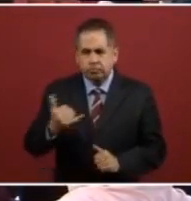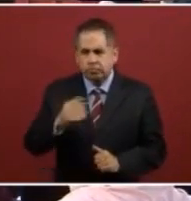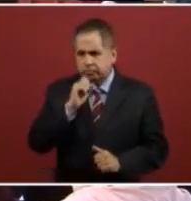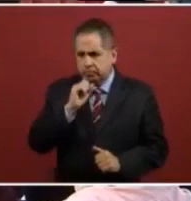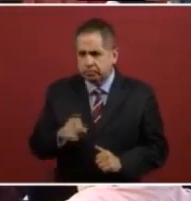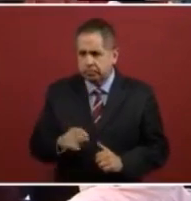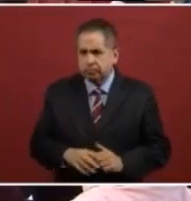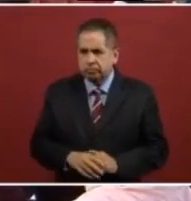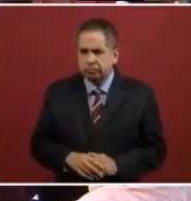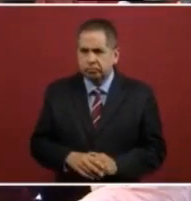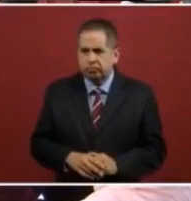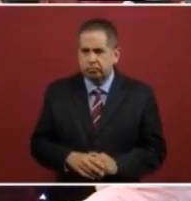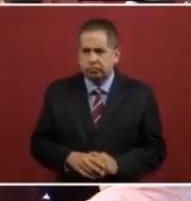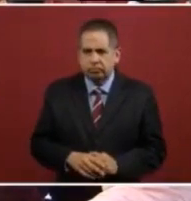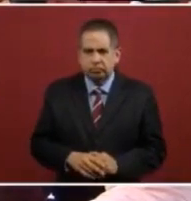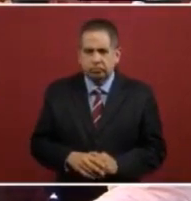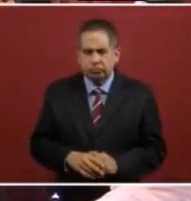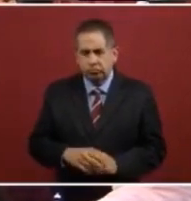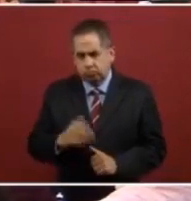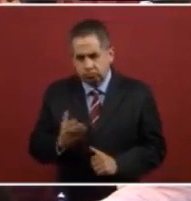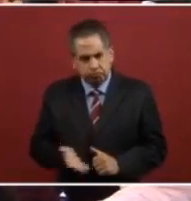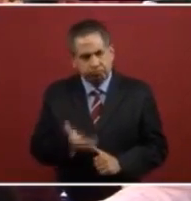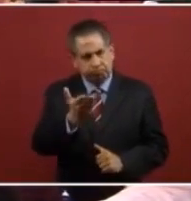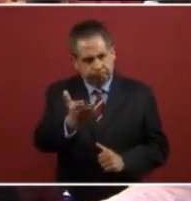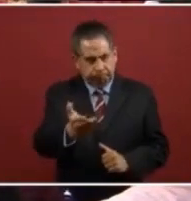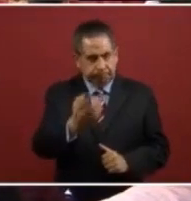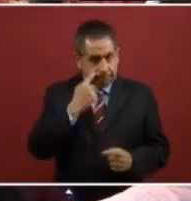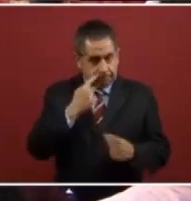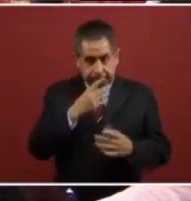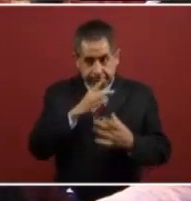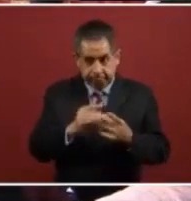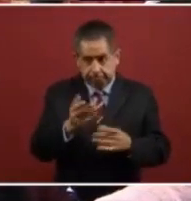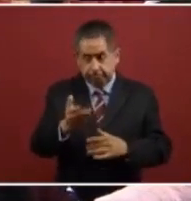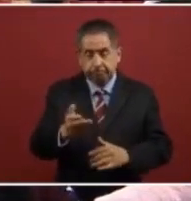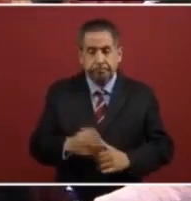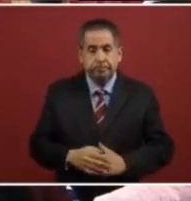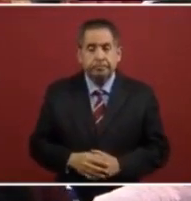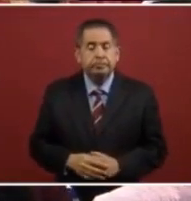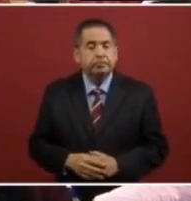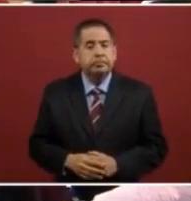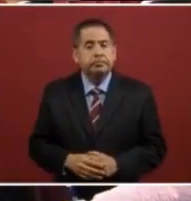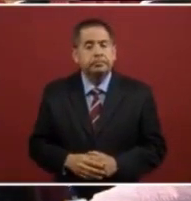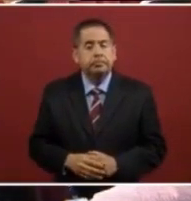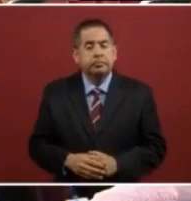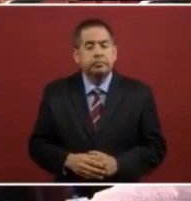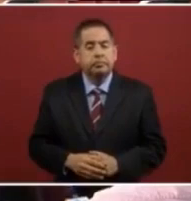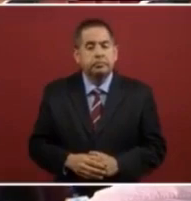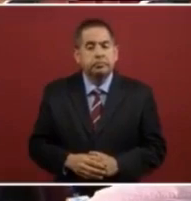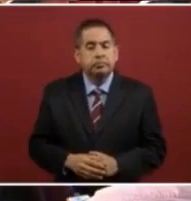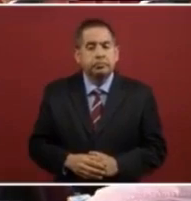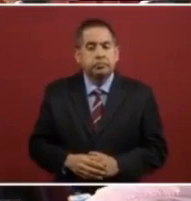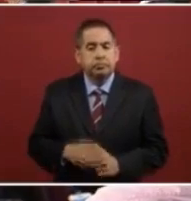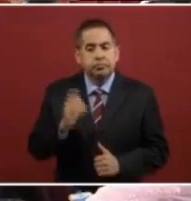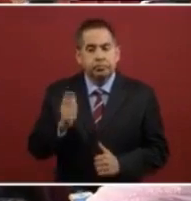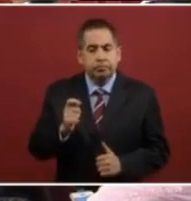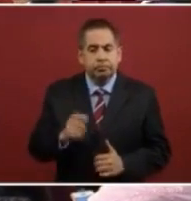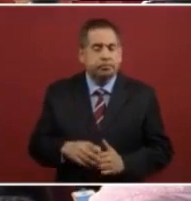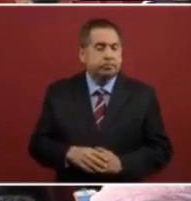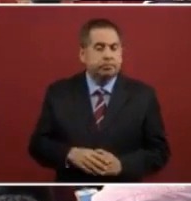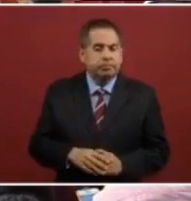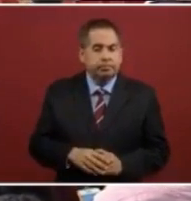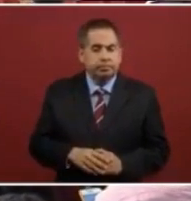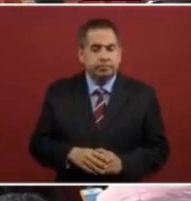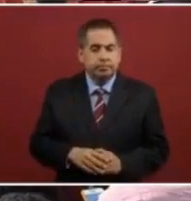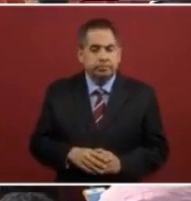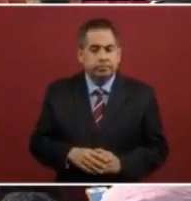that shows les about planteo algo, ¿sí? how they have to que show their income.